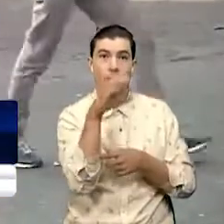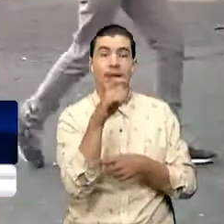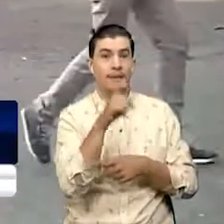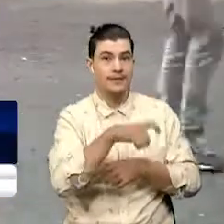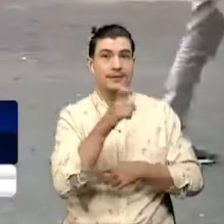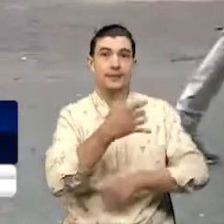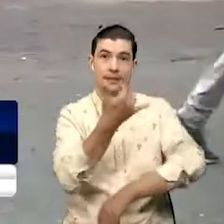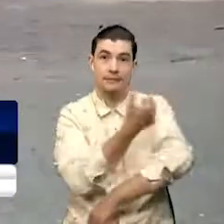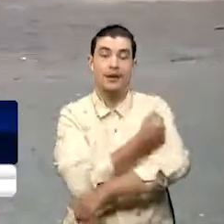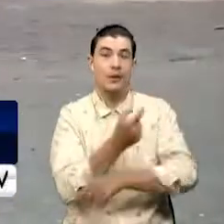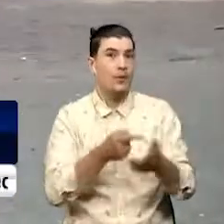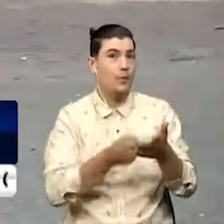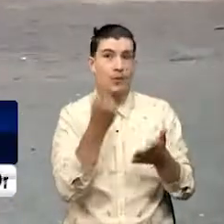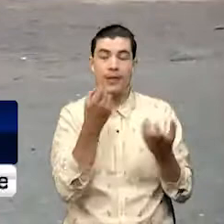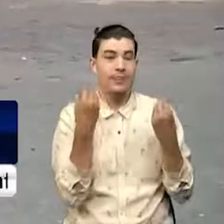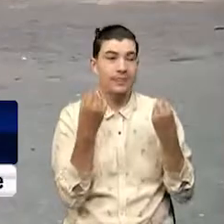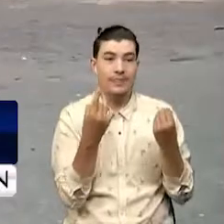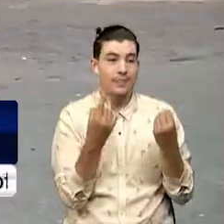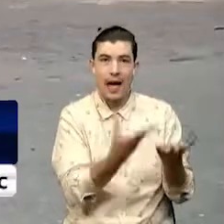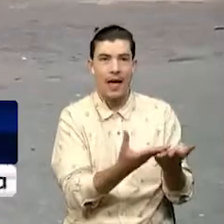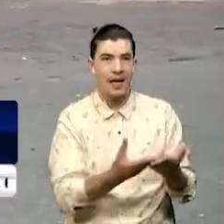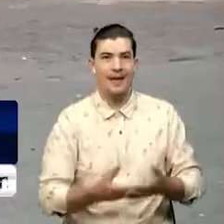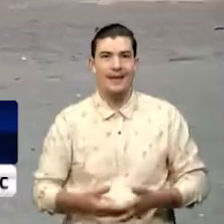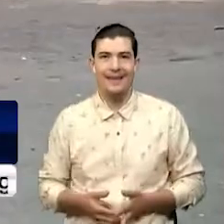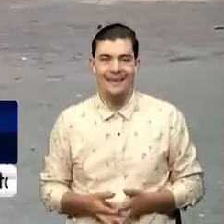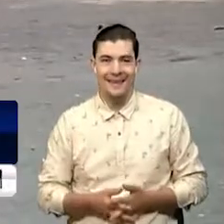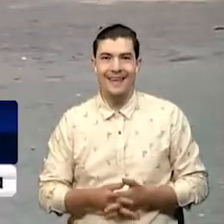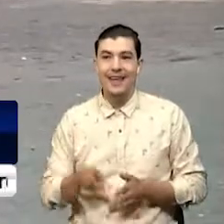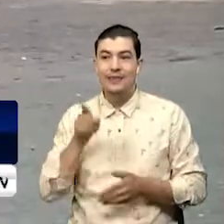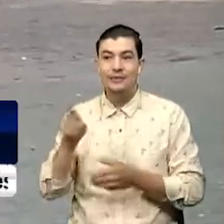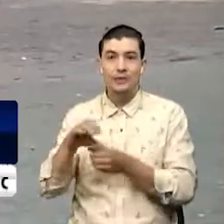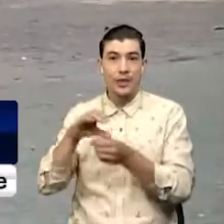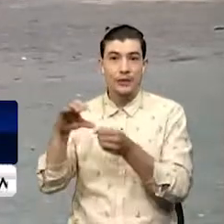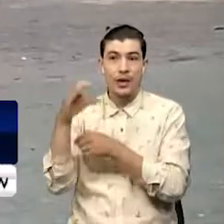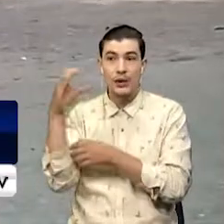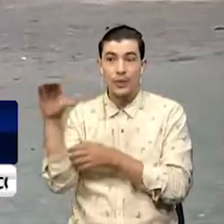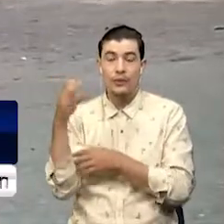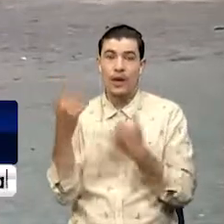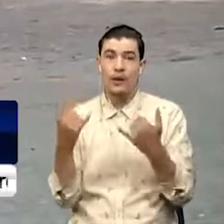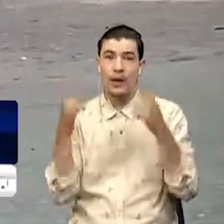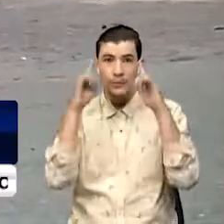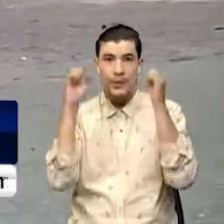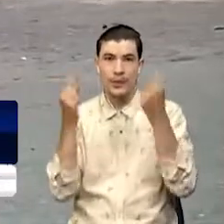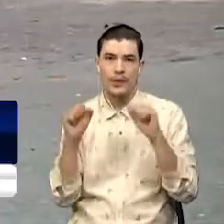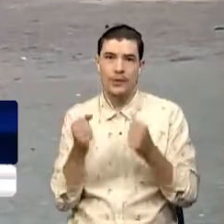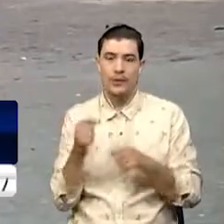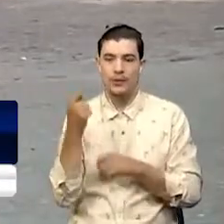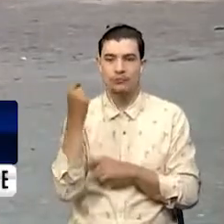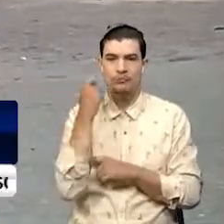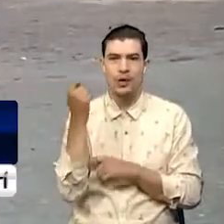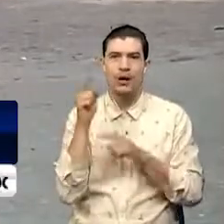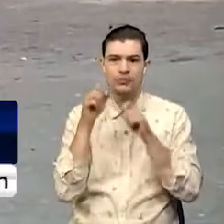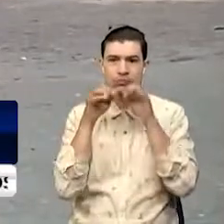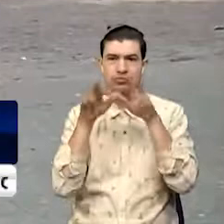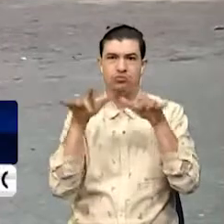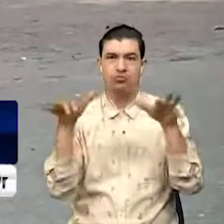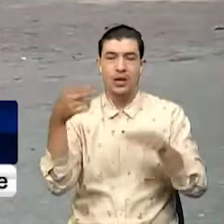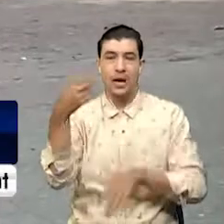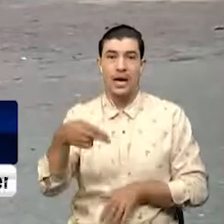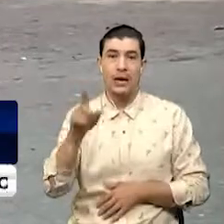razón es la situación que se vive en cúcuta precisamente ante la tensa calma que han generado los últimos hechos de virus de